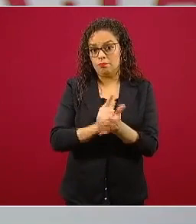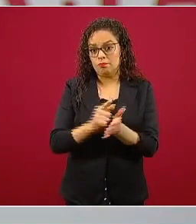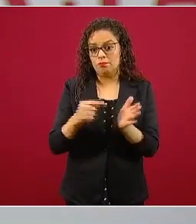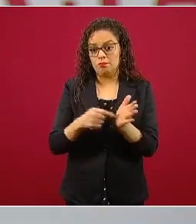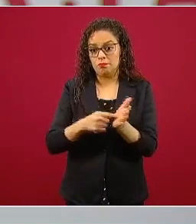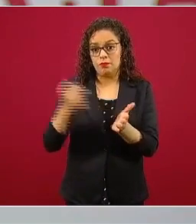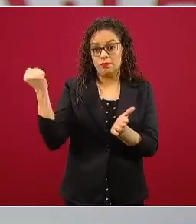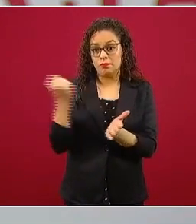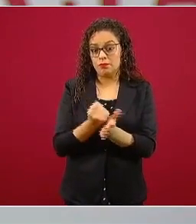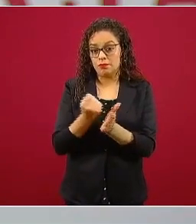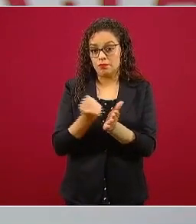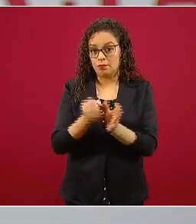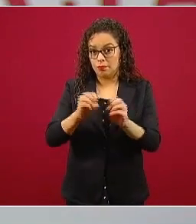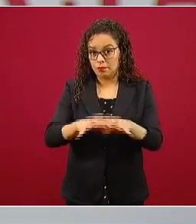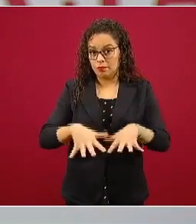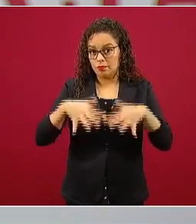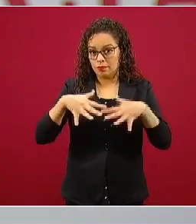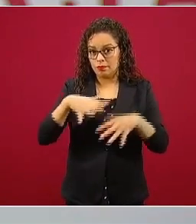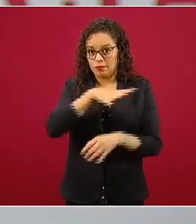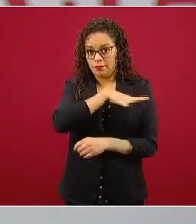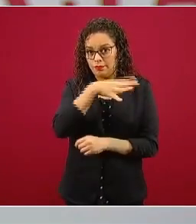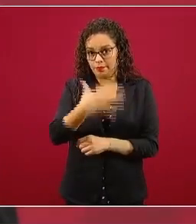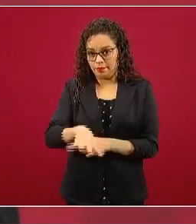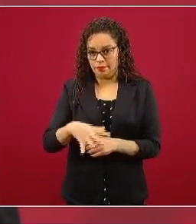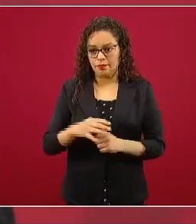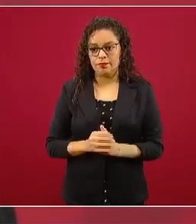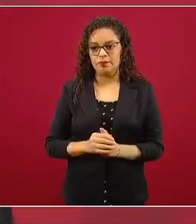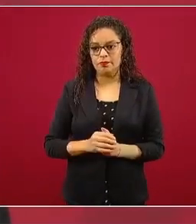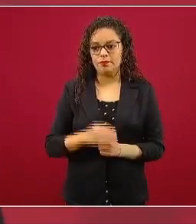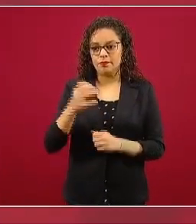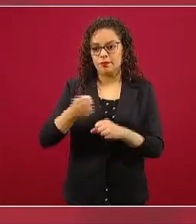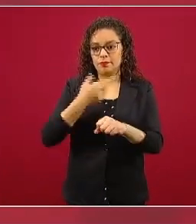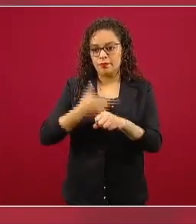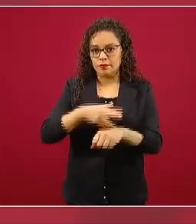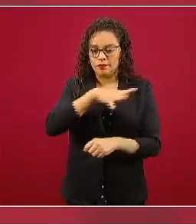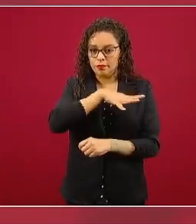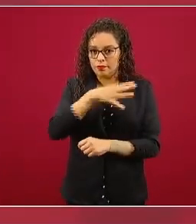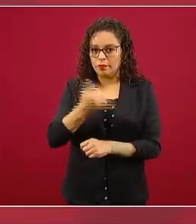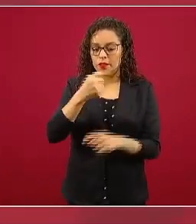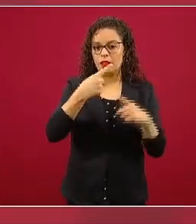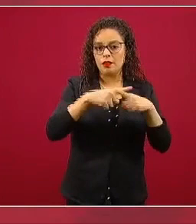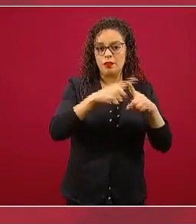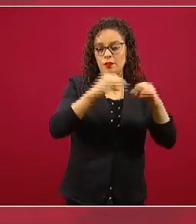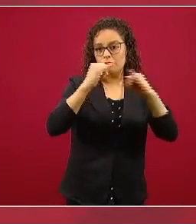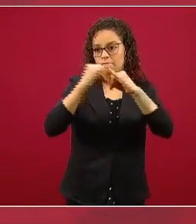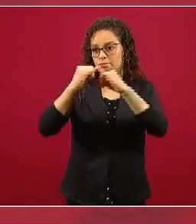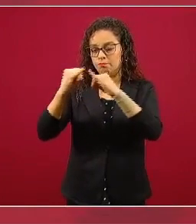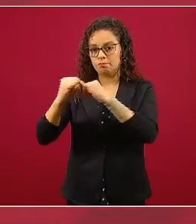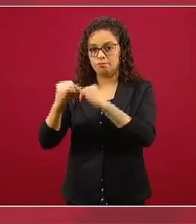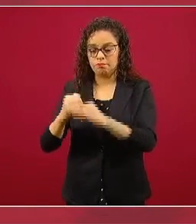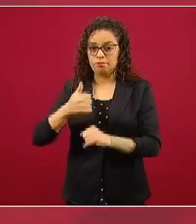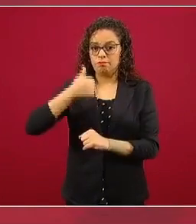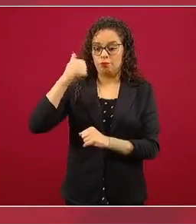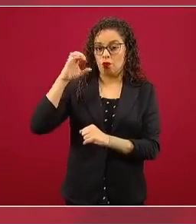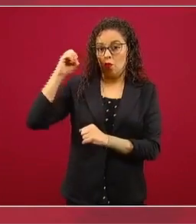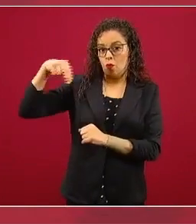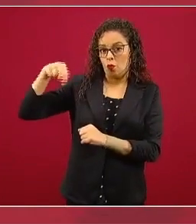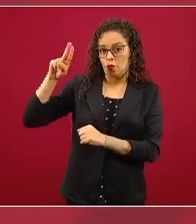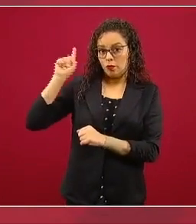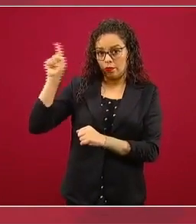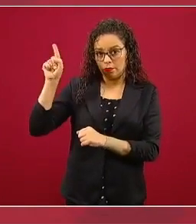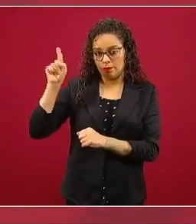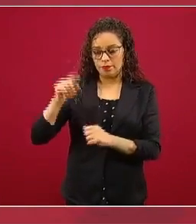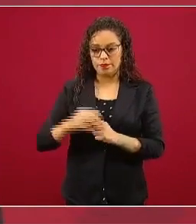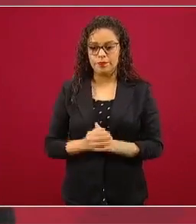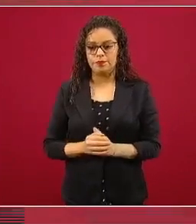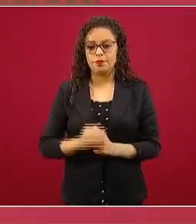aprobado por la Asamblea General al secretario general y a las instituciones de las Naciones Unidas, señaladamente a la Organización Mundial